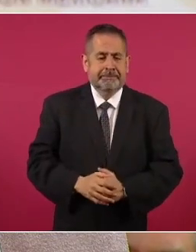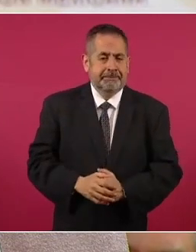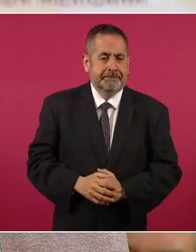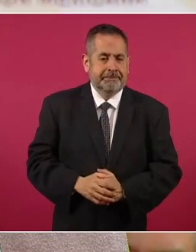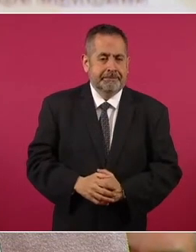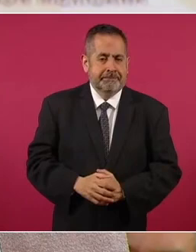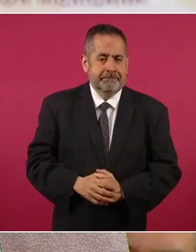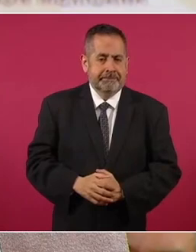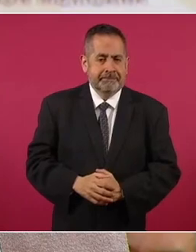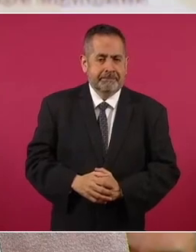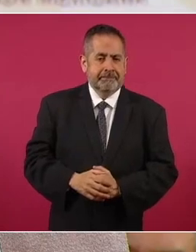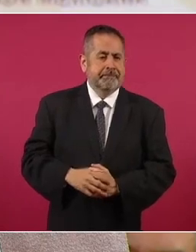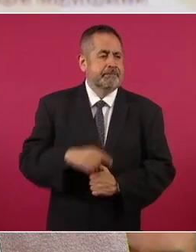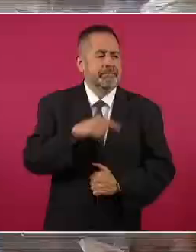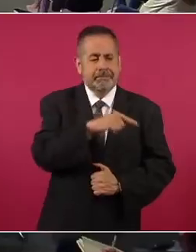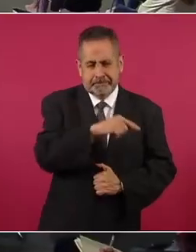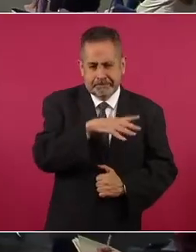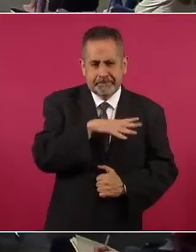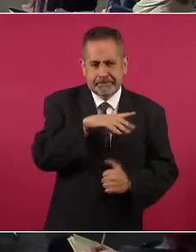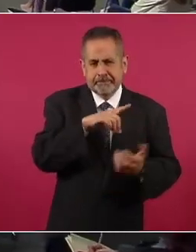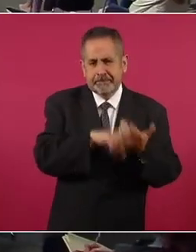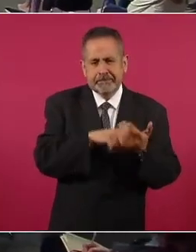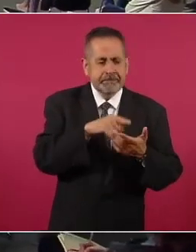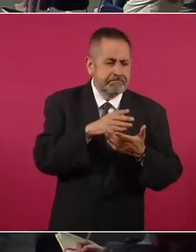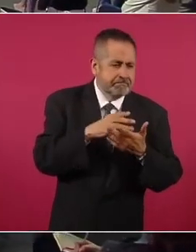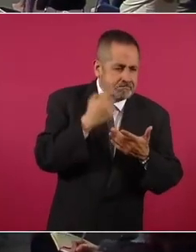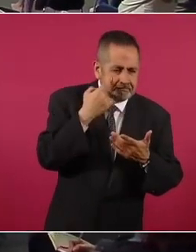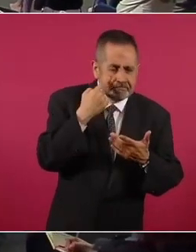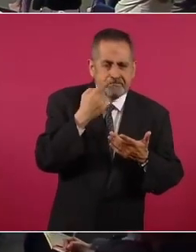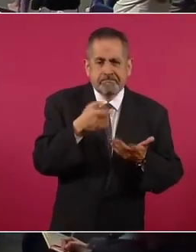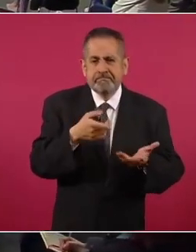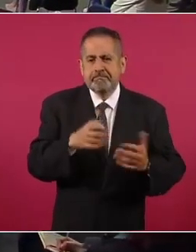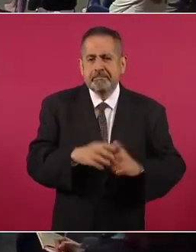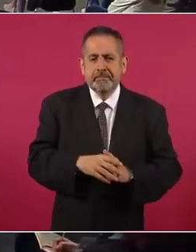Los que tienen más acceso al